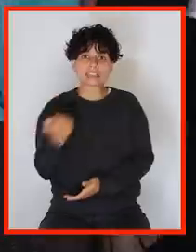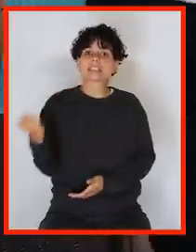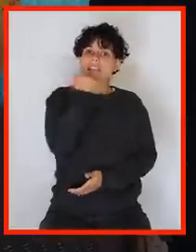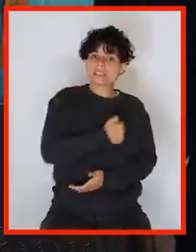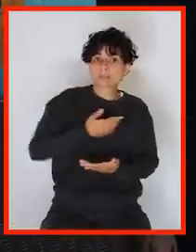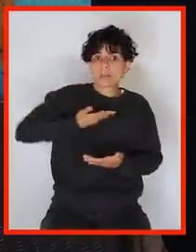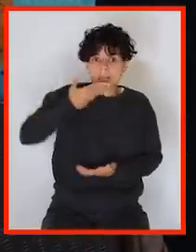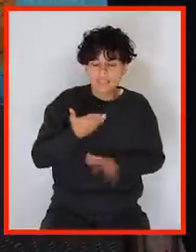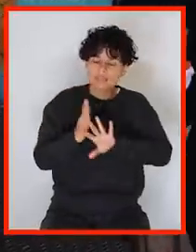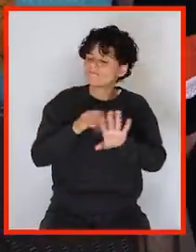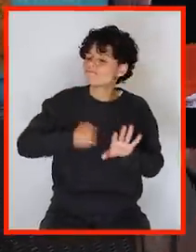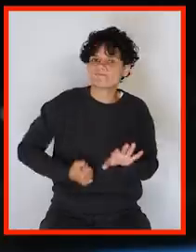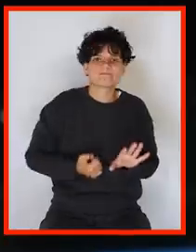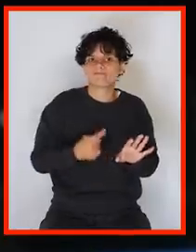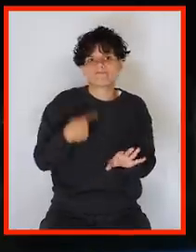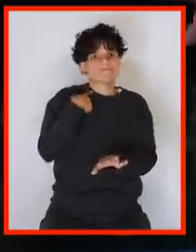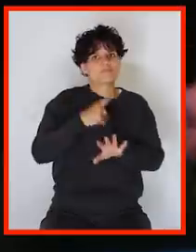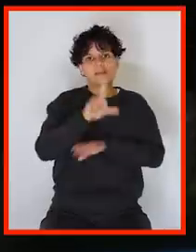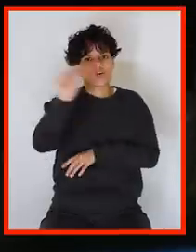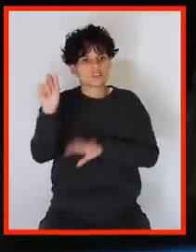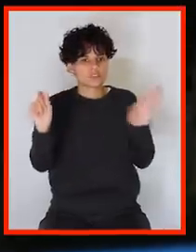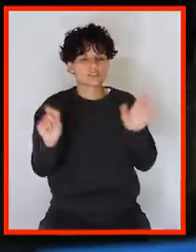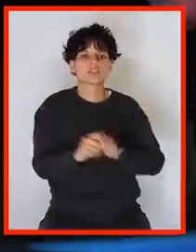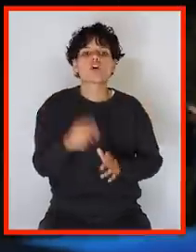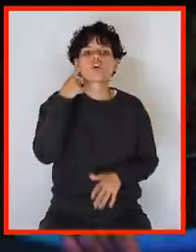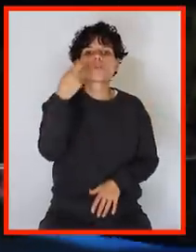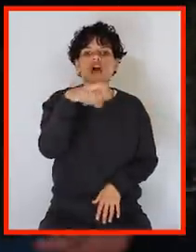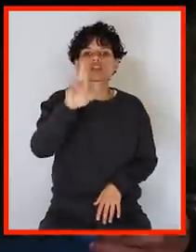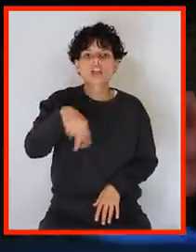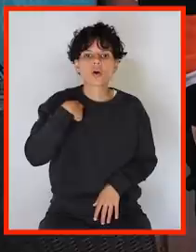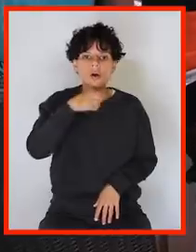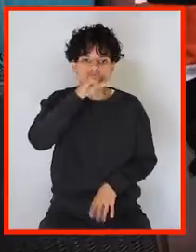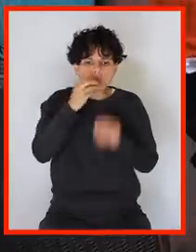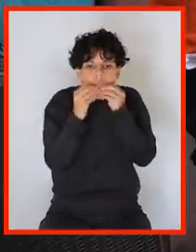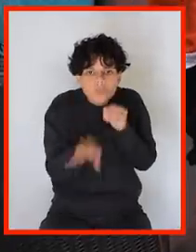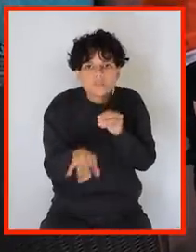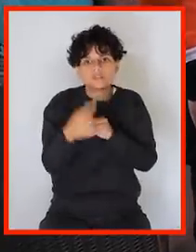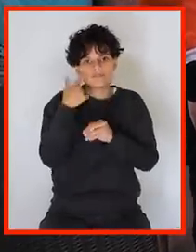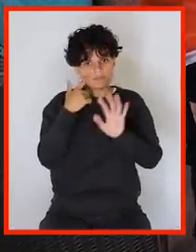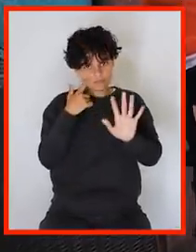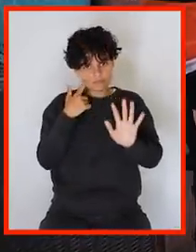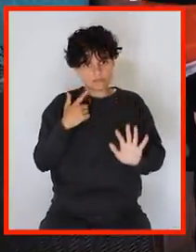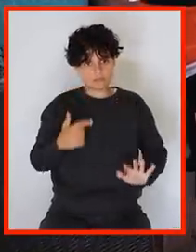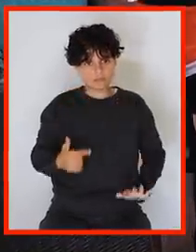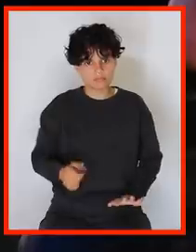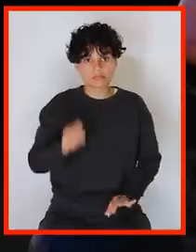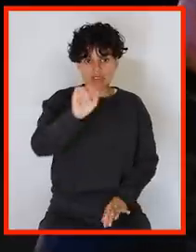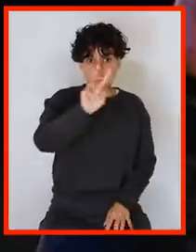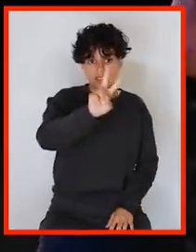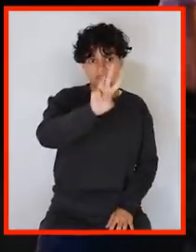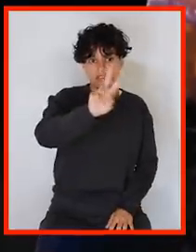voy. Me voy bueno. Sin ropa y me tiro a la piscina. Ya. Yo he visto a weón así, de Puerto Rico, weón, tratando de hacerle y como que. La hacen así, vos. Sí,